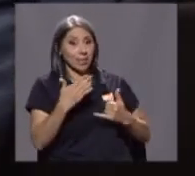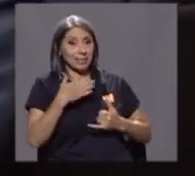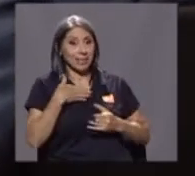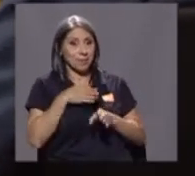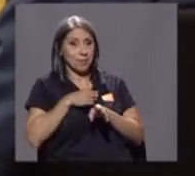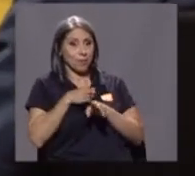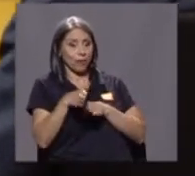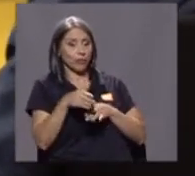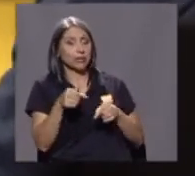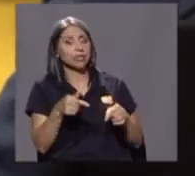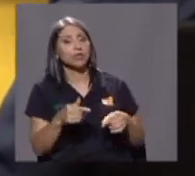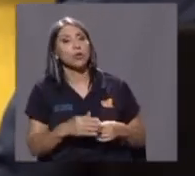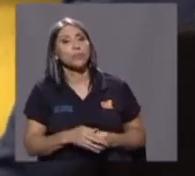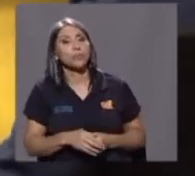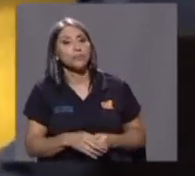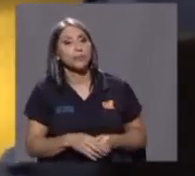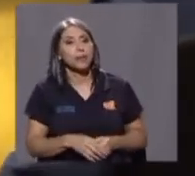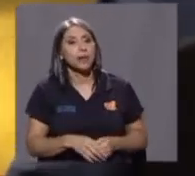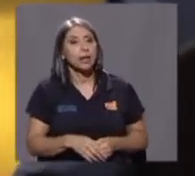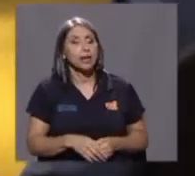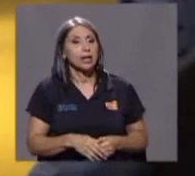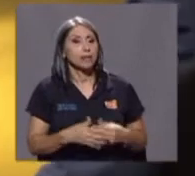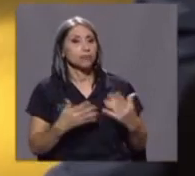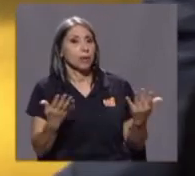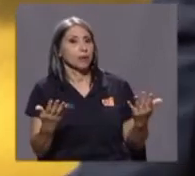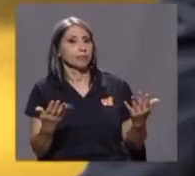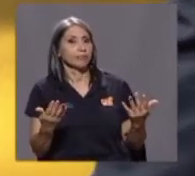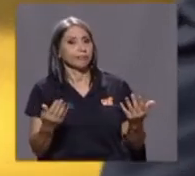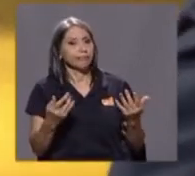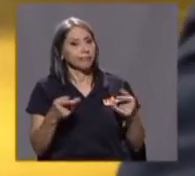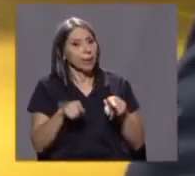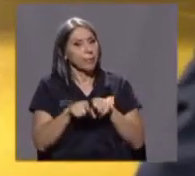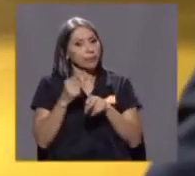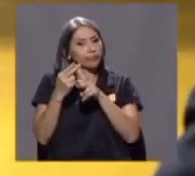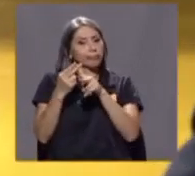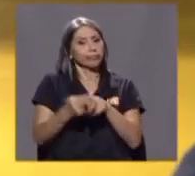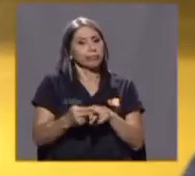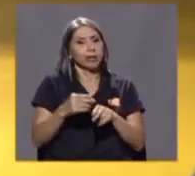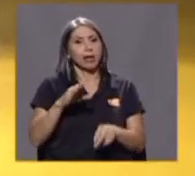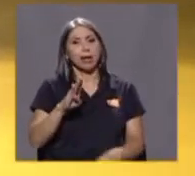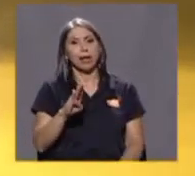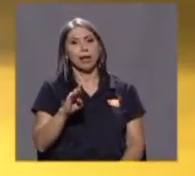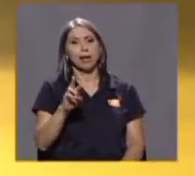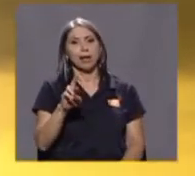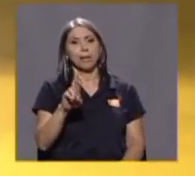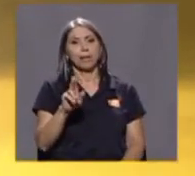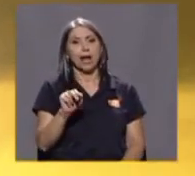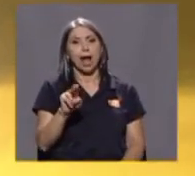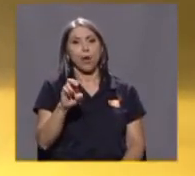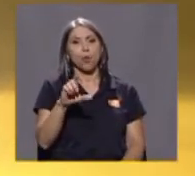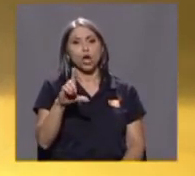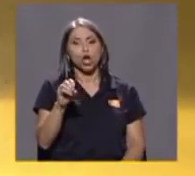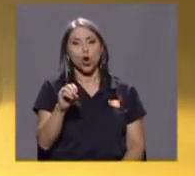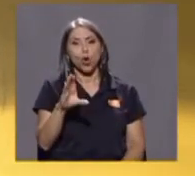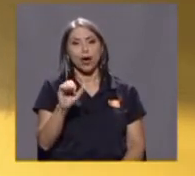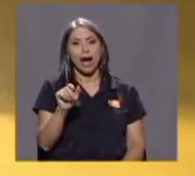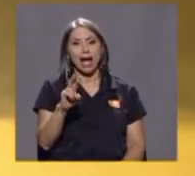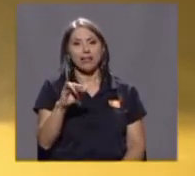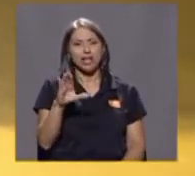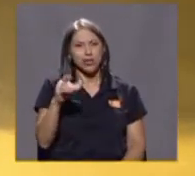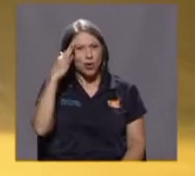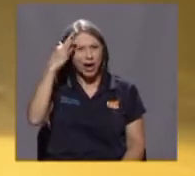es la presencia de don Braulio Carrillo desde que yo era niño, creo que era en el billete de 5 o de